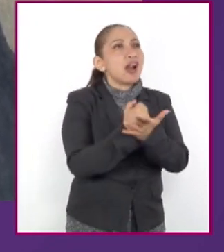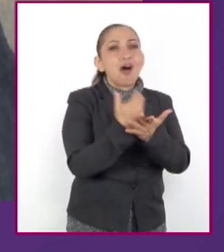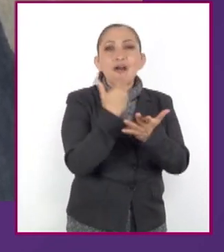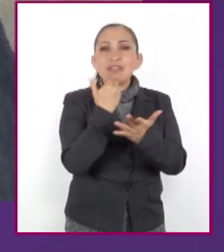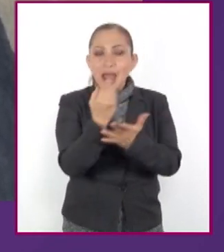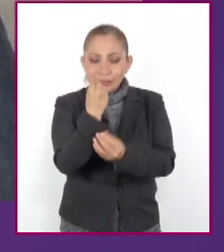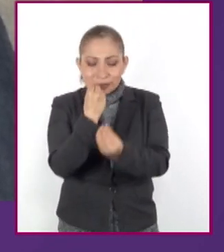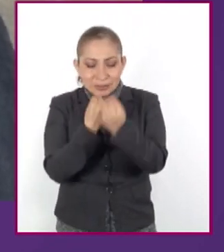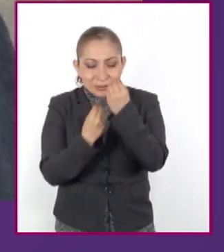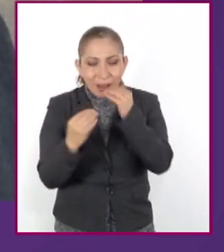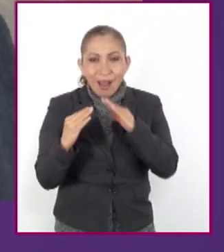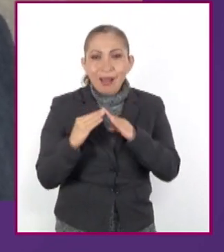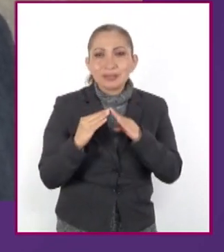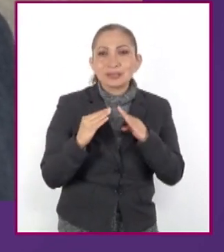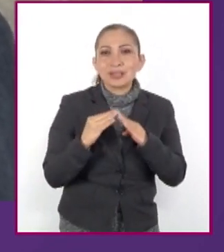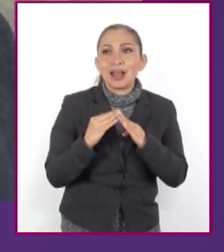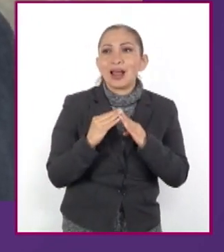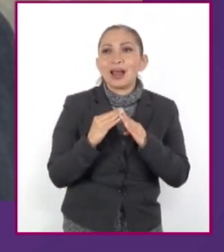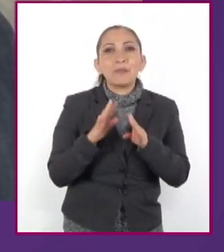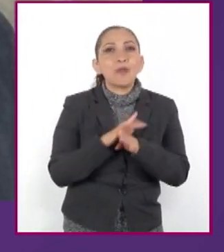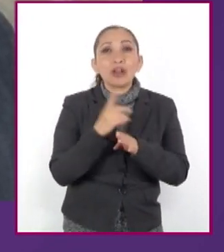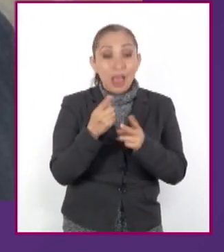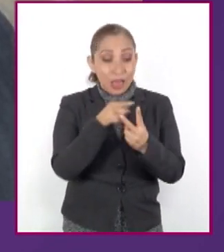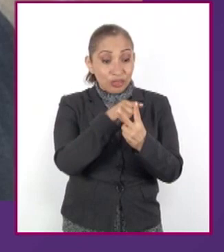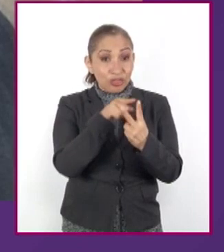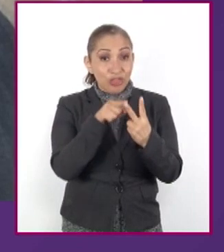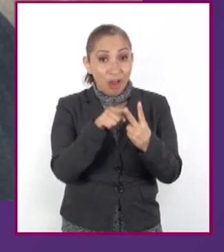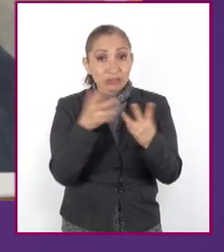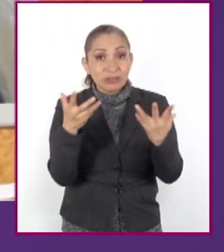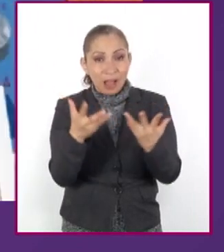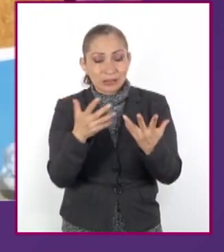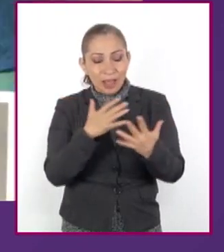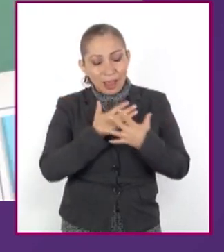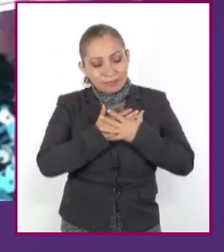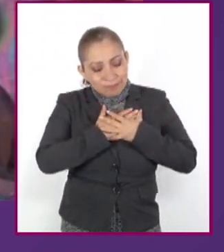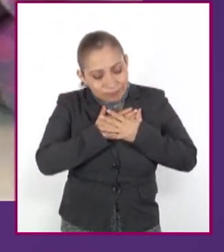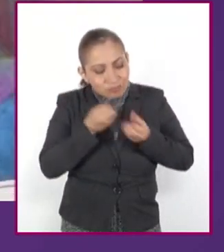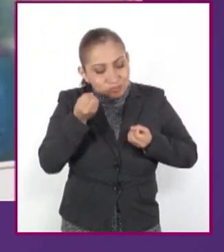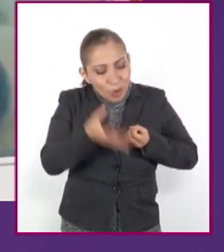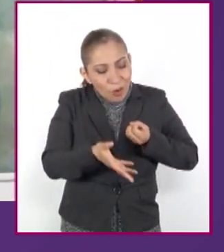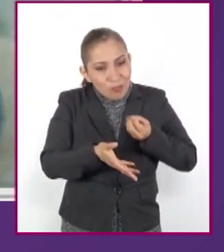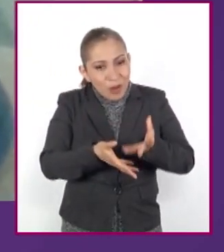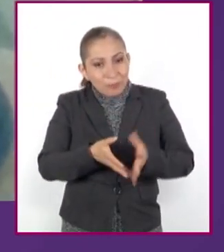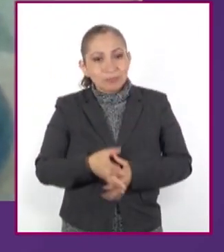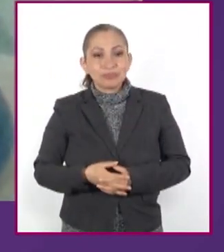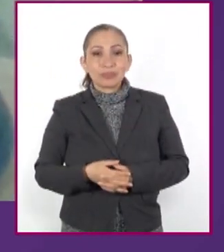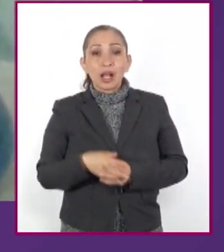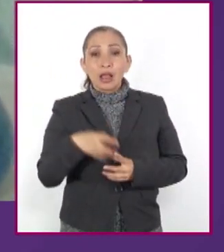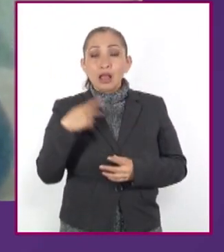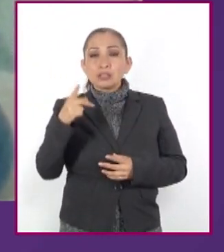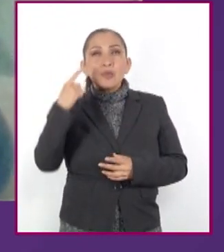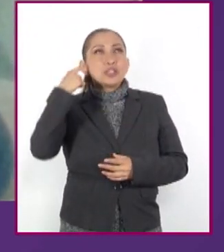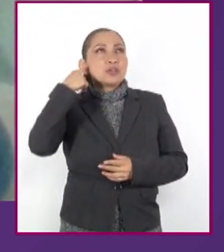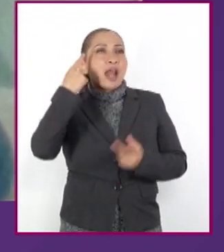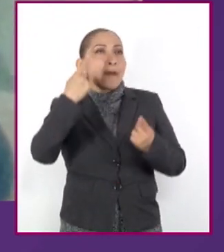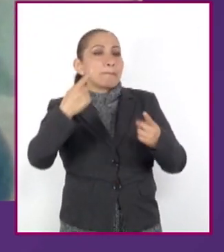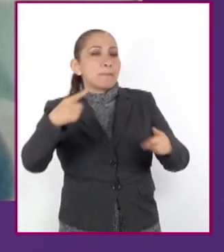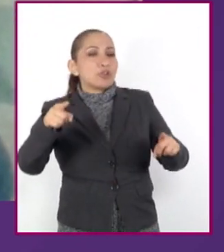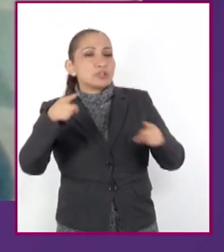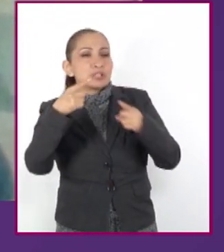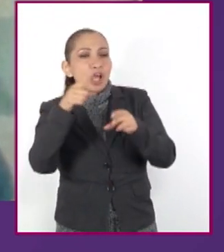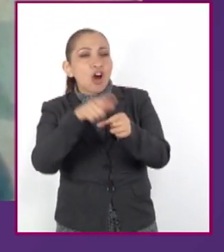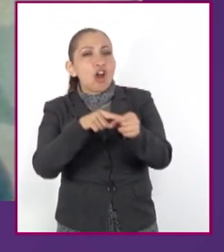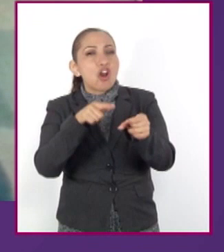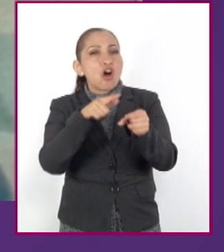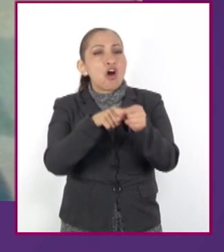buena comida hecha en casa, ya que las dos se realizan con mucho amor. Suena a música, no tiene un color